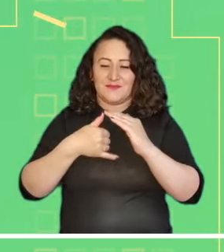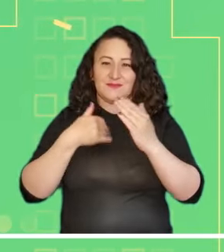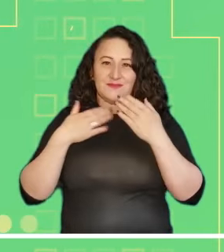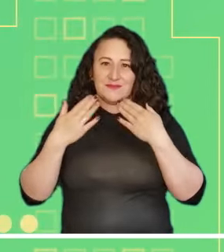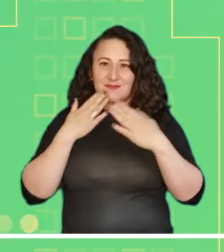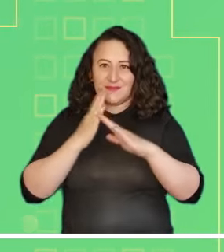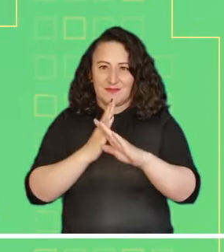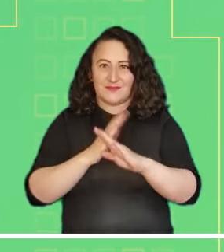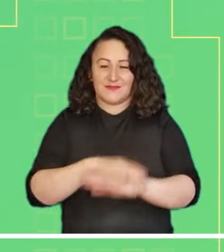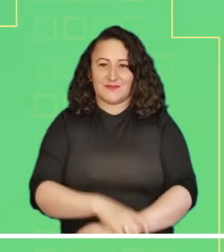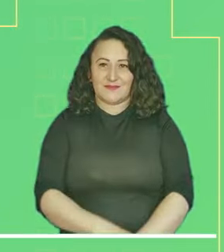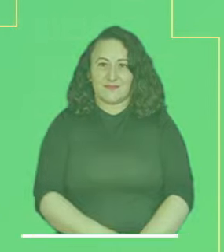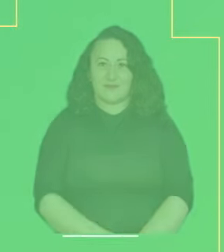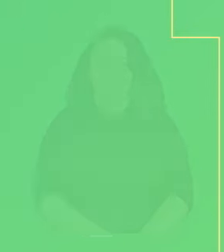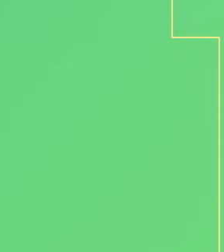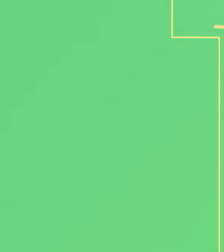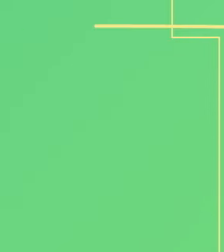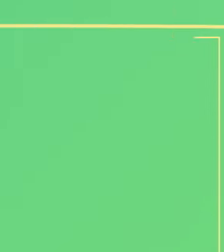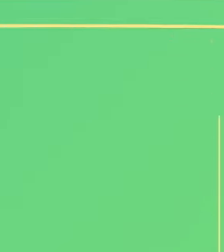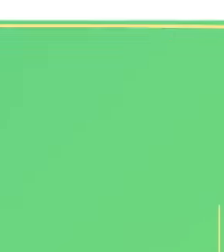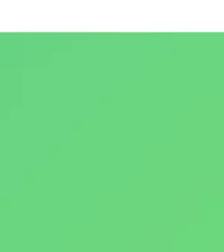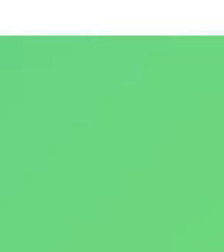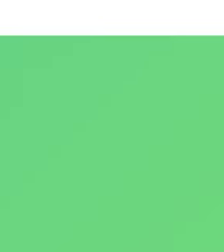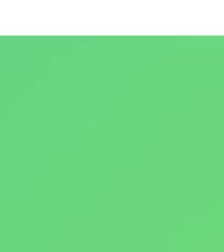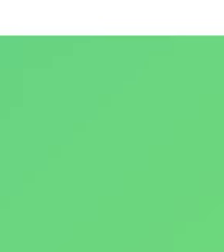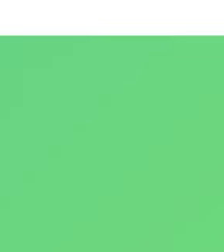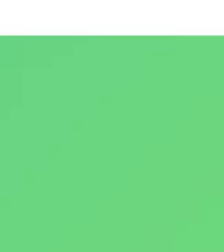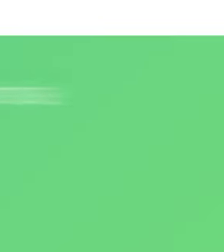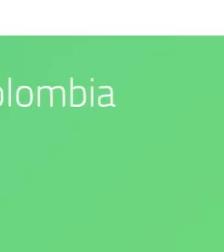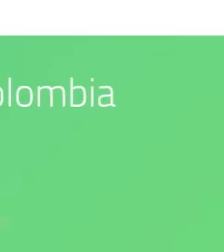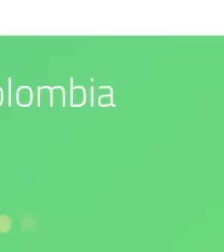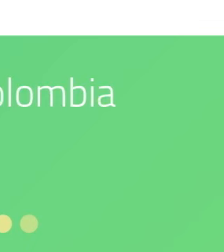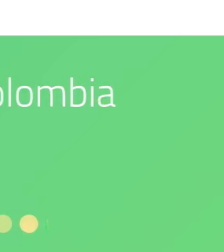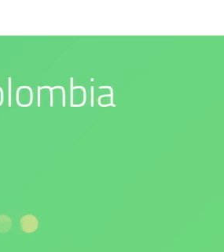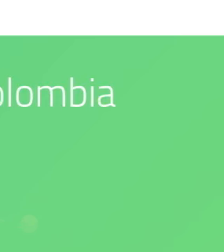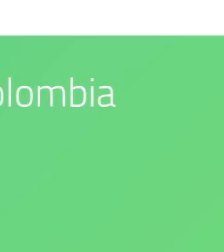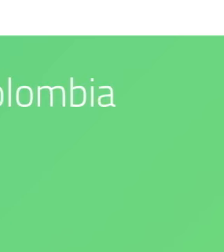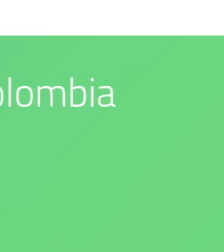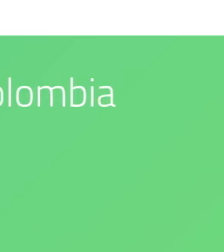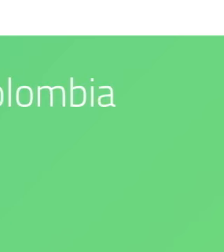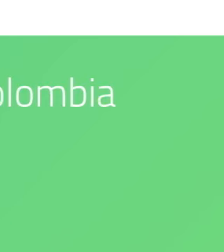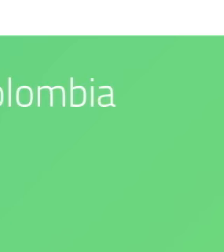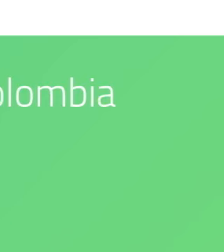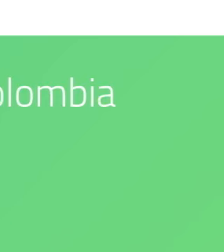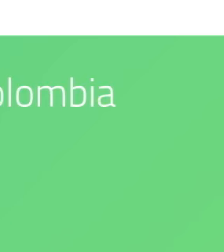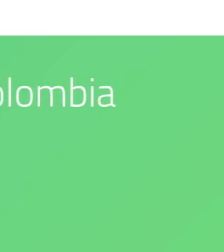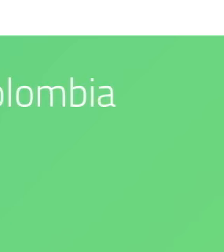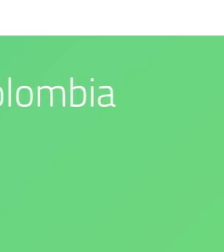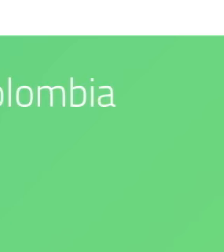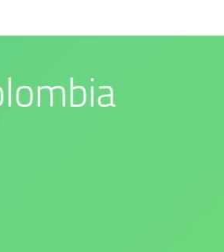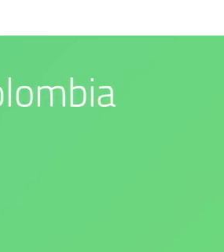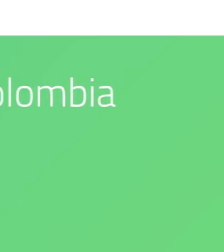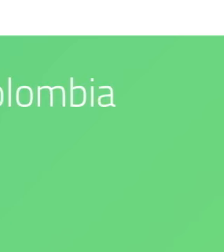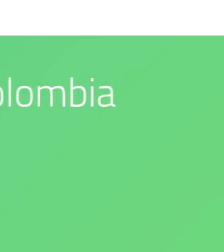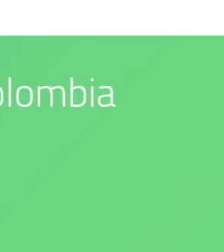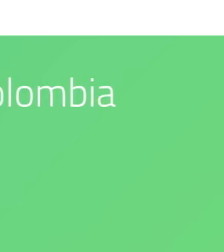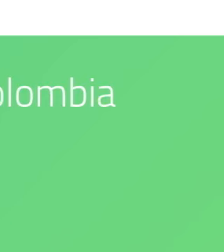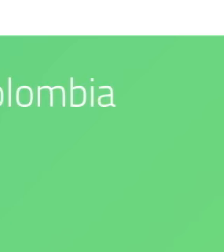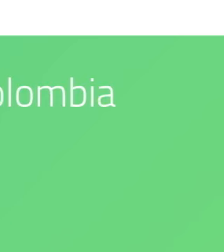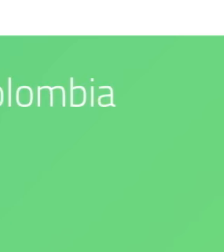nuestras redes sociales. Nuestro compromiso es con el medio ambiente. IDEAM es confianza y prevención.